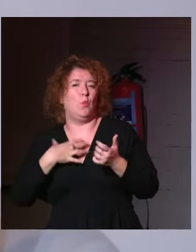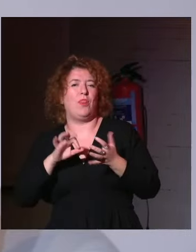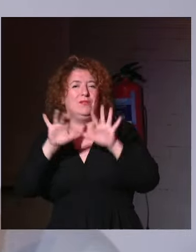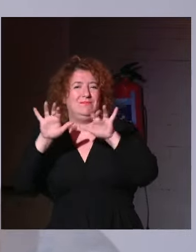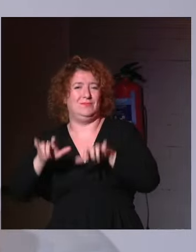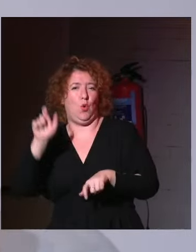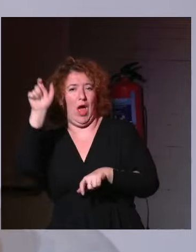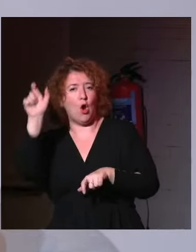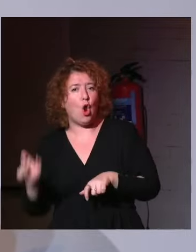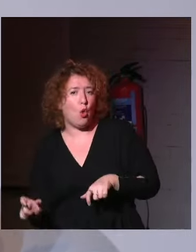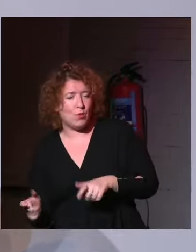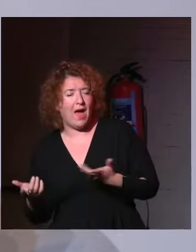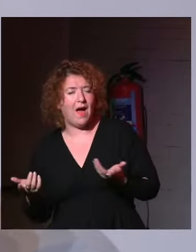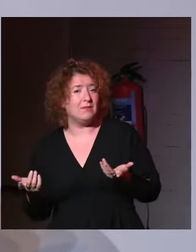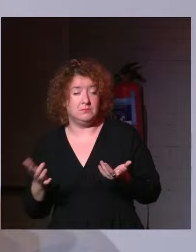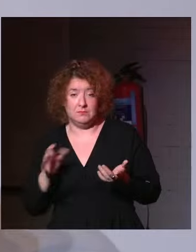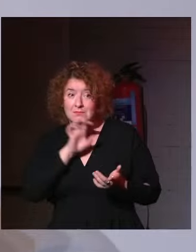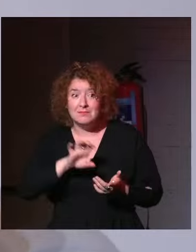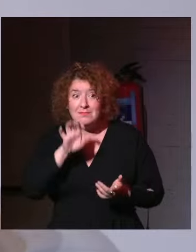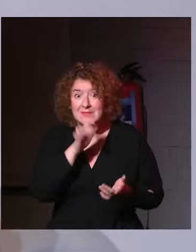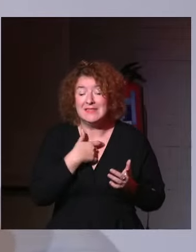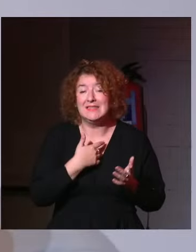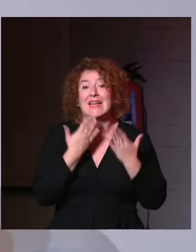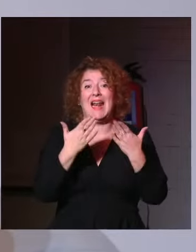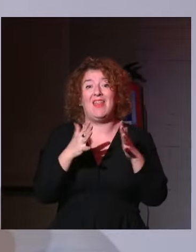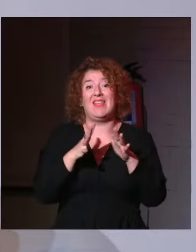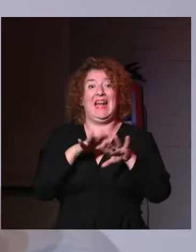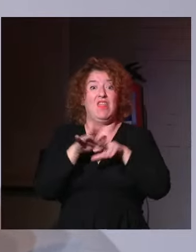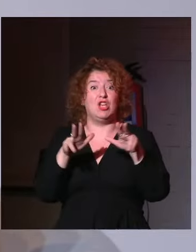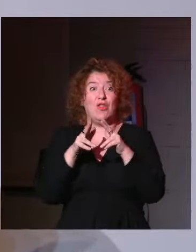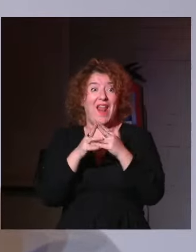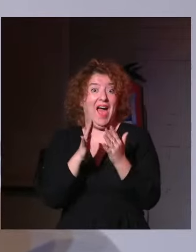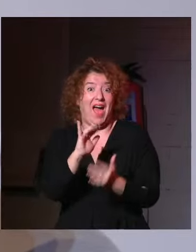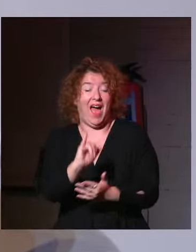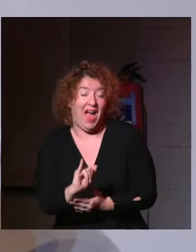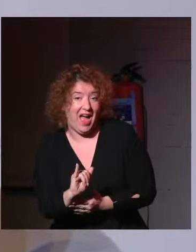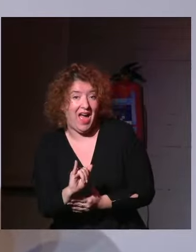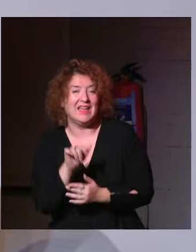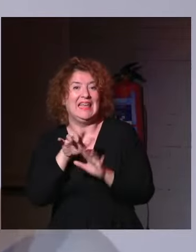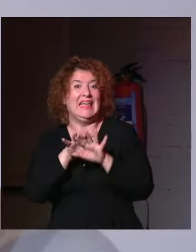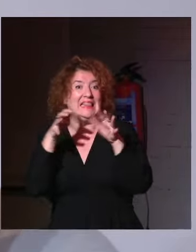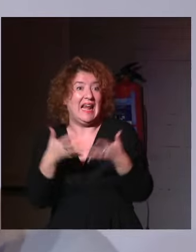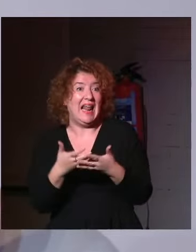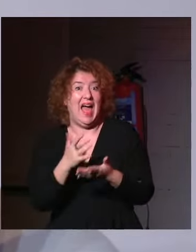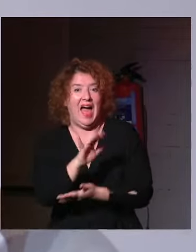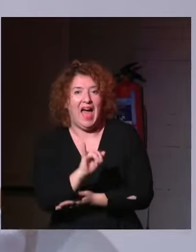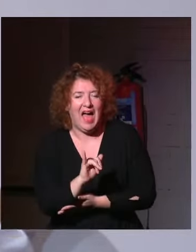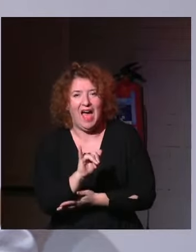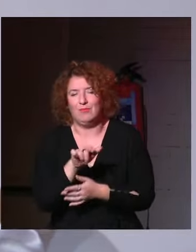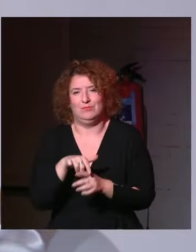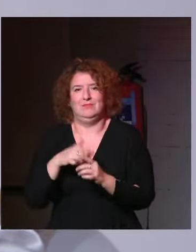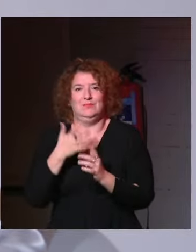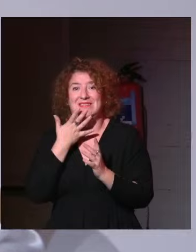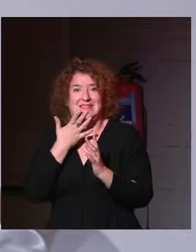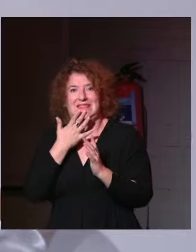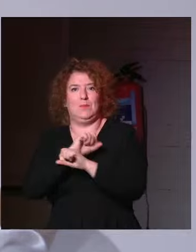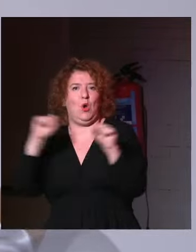porque si no fuera por el espacio que abrieron las redes sociales y los espacios de internet muchas de nosotras no habríamos llegado a este oficio